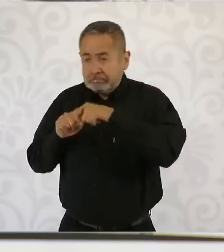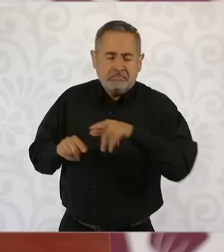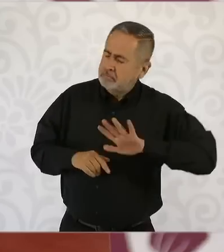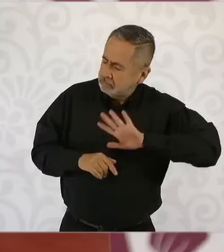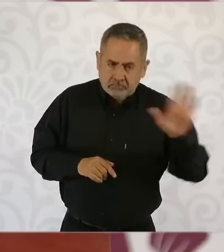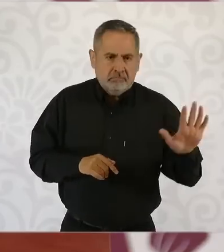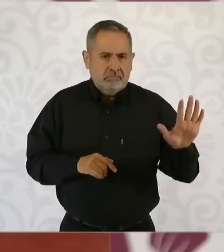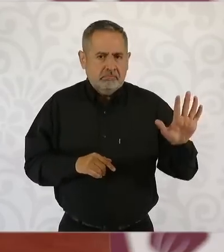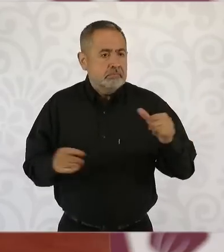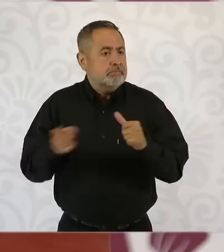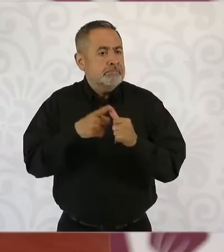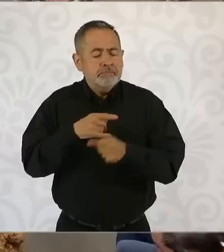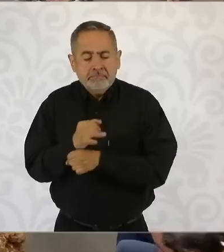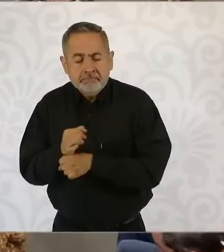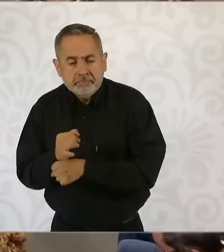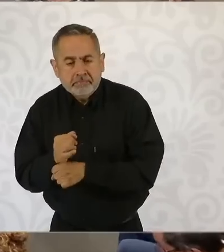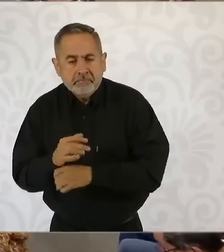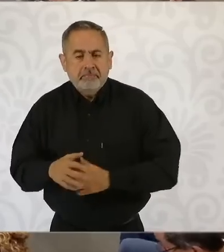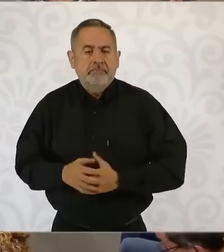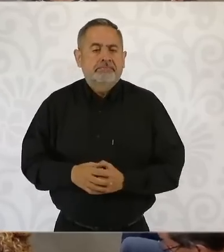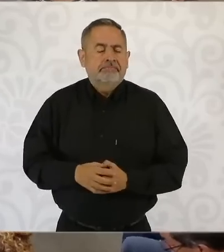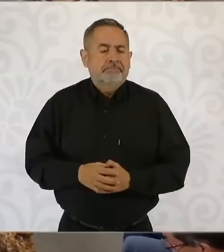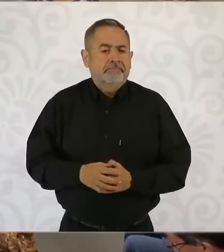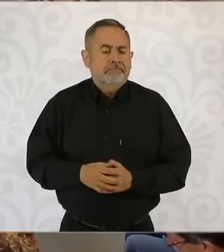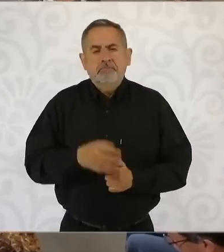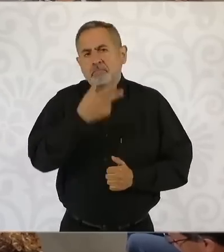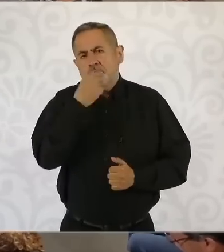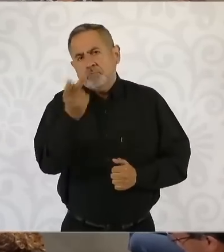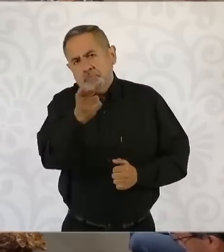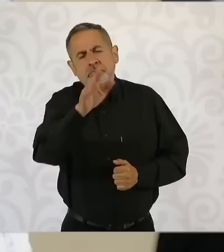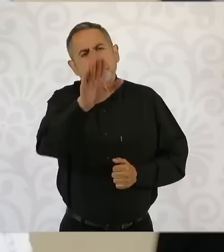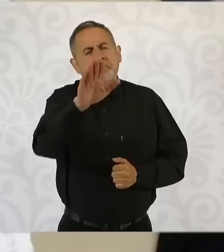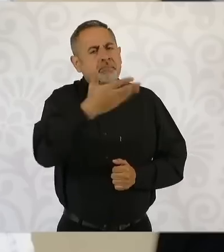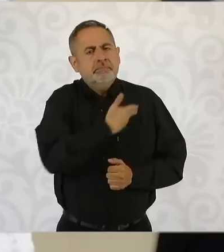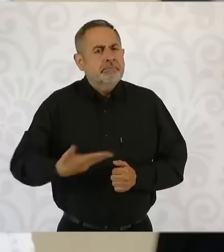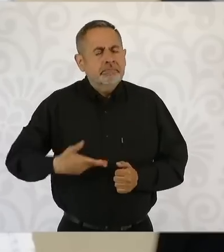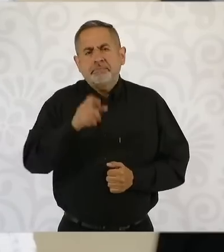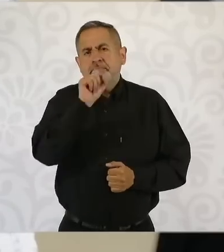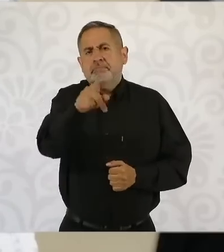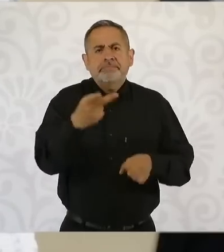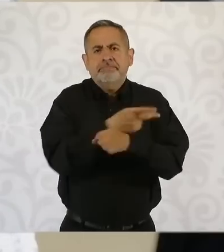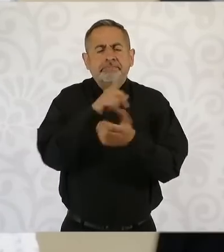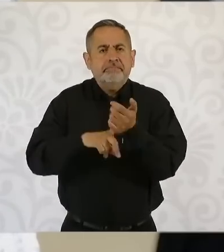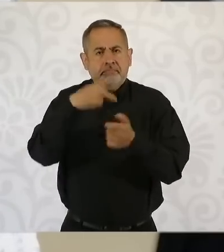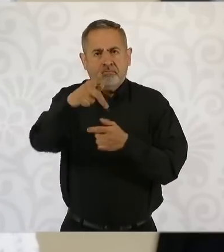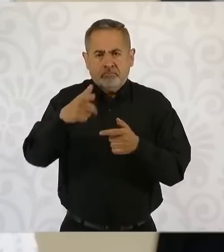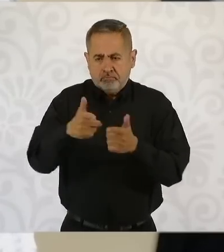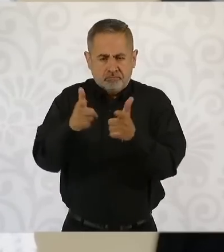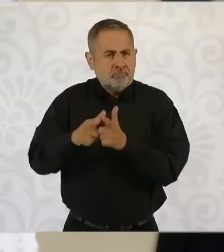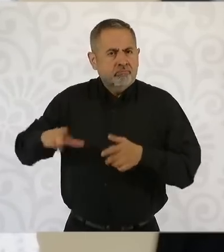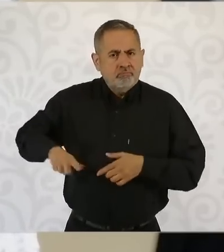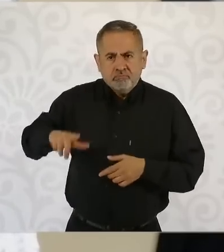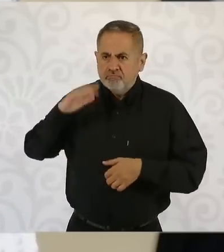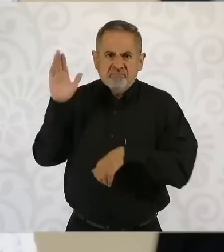las investigaciones. Presidenta, sobre este pues hecho, saber si en su gobierno pues estarían reforzando